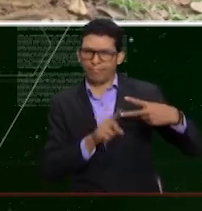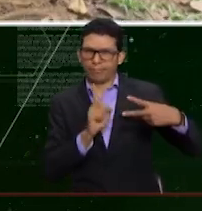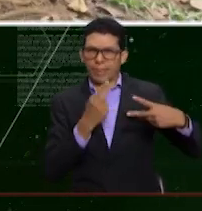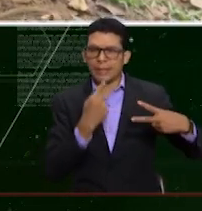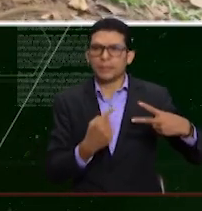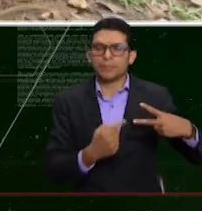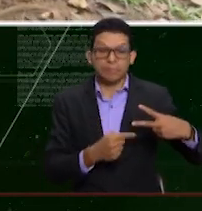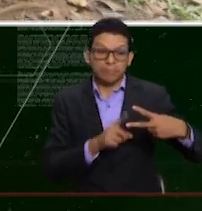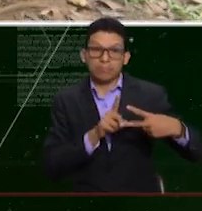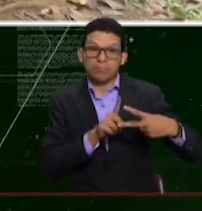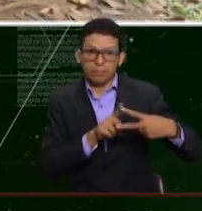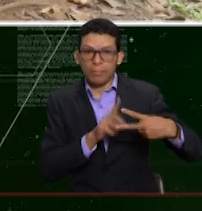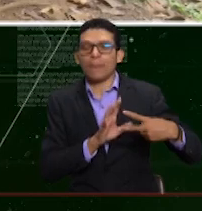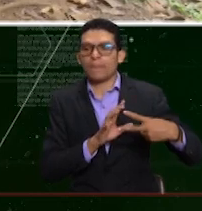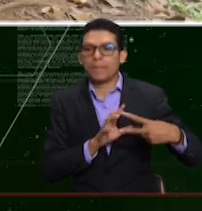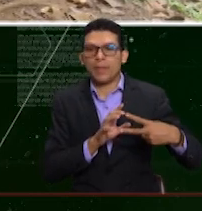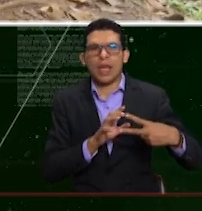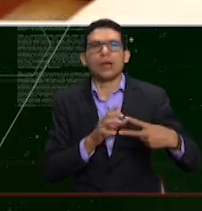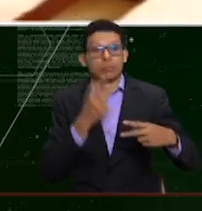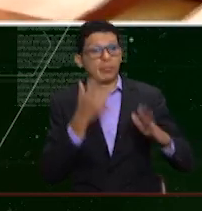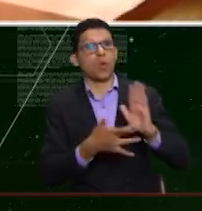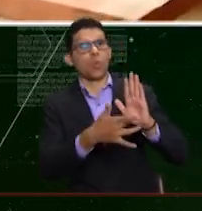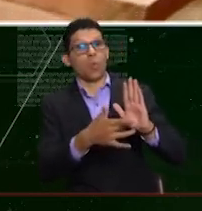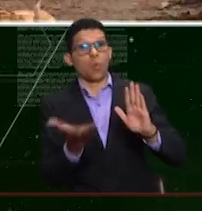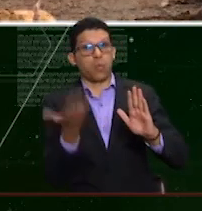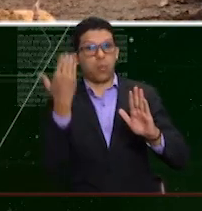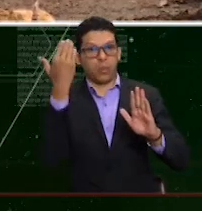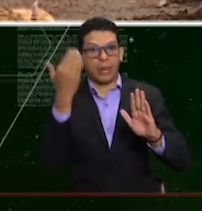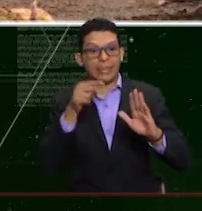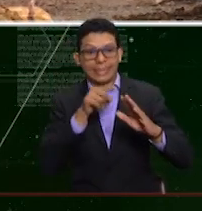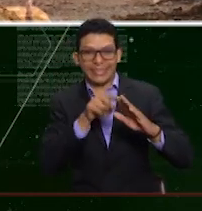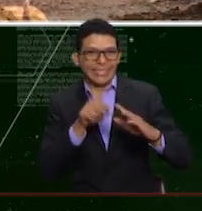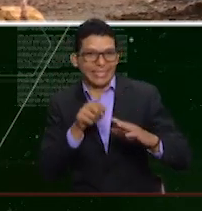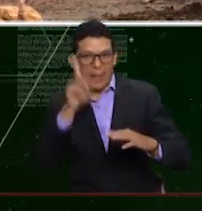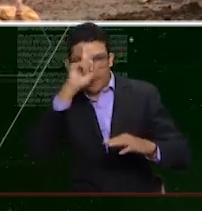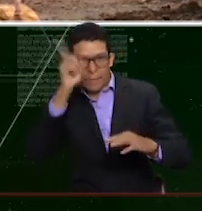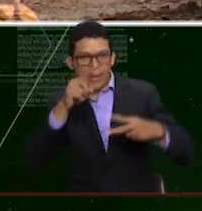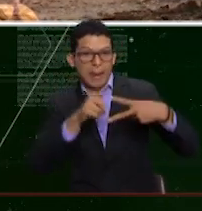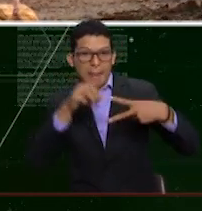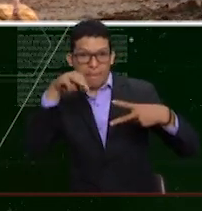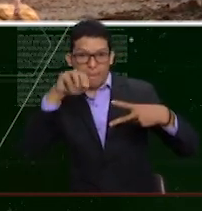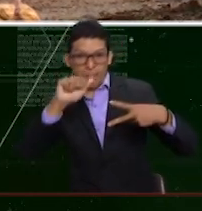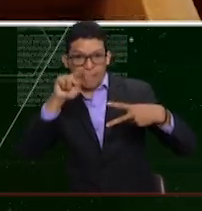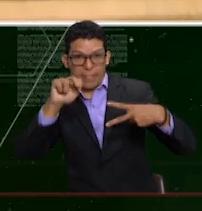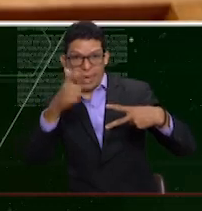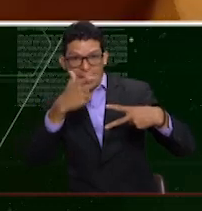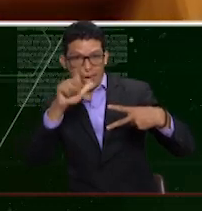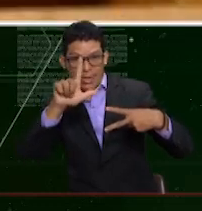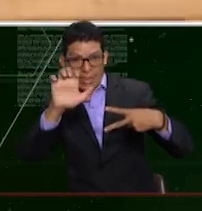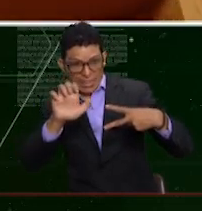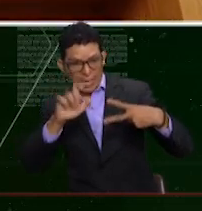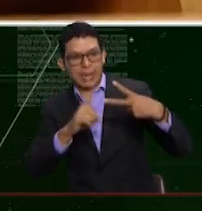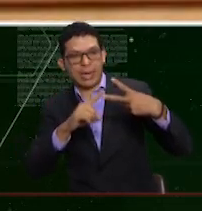ejemplo, si le están ofreciendo productos a partir del mangle o a partir del caracolí, ya eso